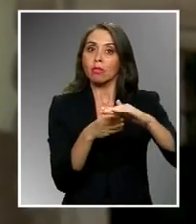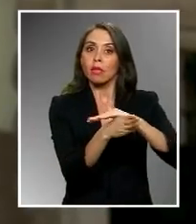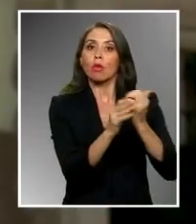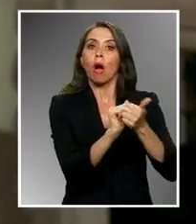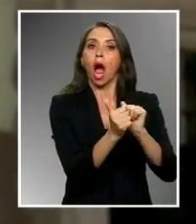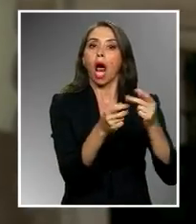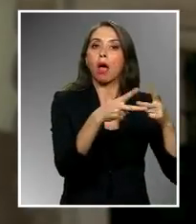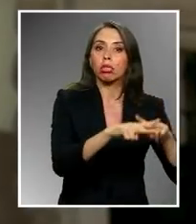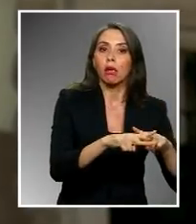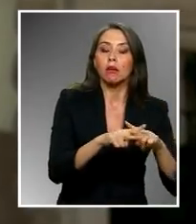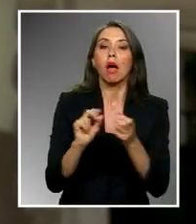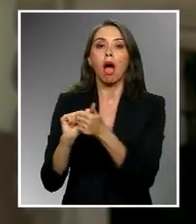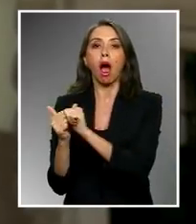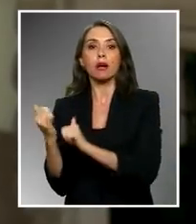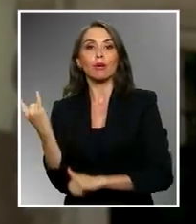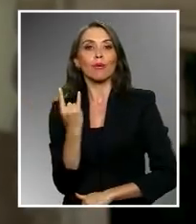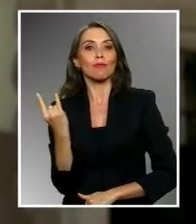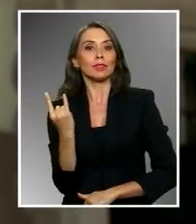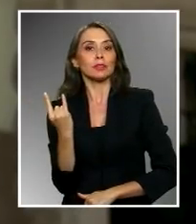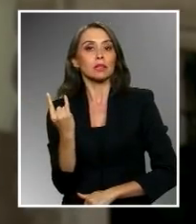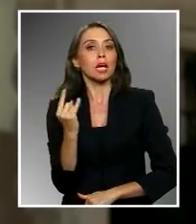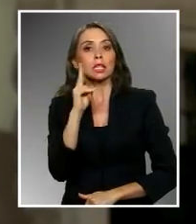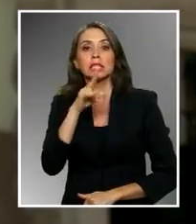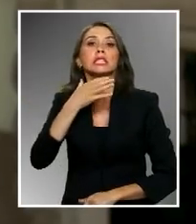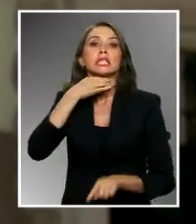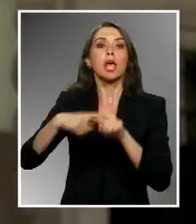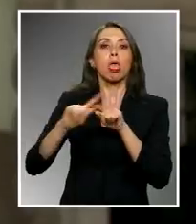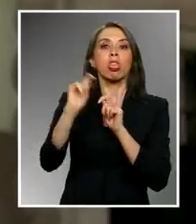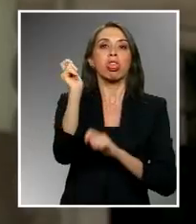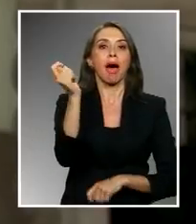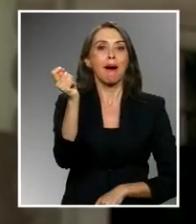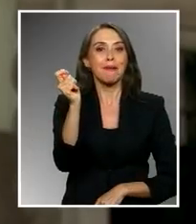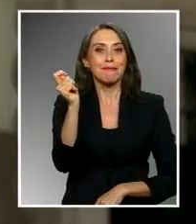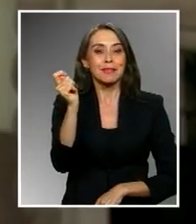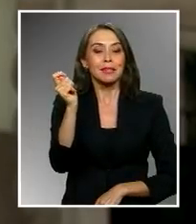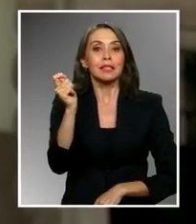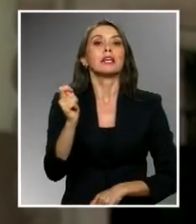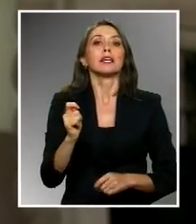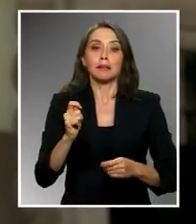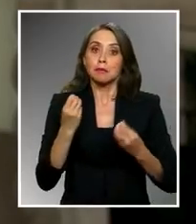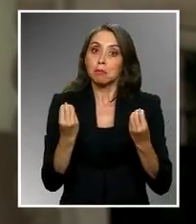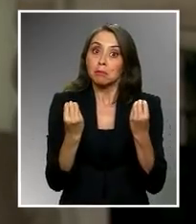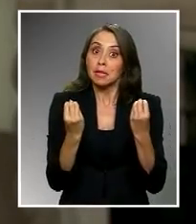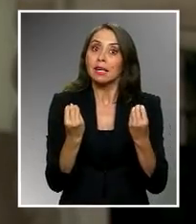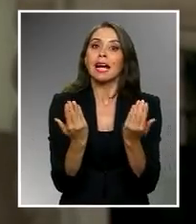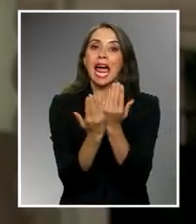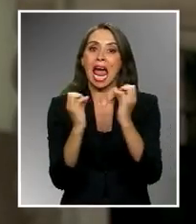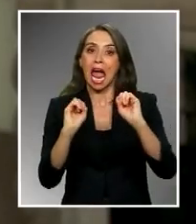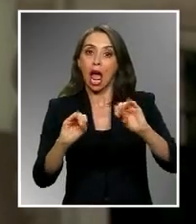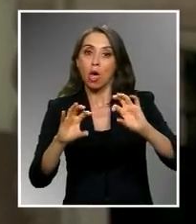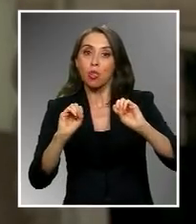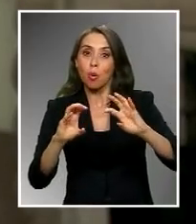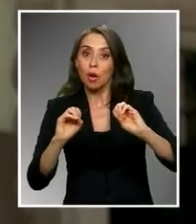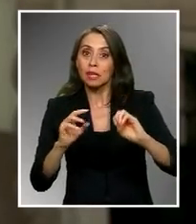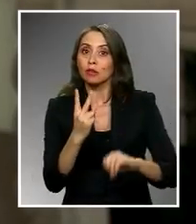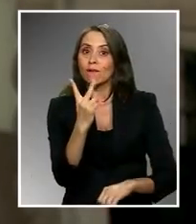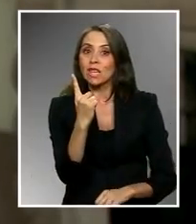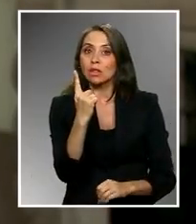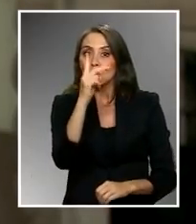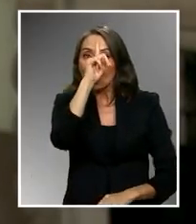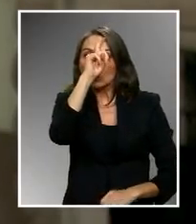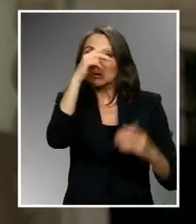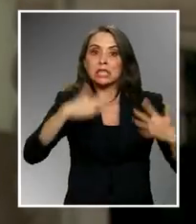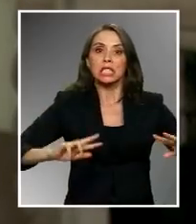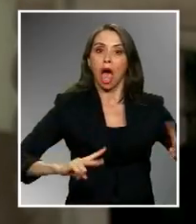carreras técnicas o universitarias sin endeudarse también celebramos que en materia de salud estamos dejando 21 hospitales